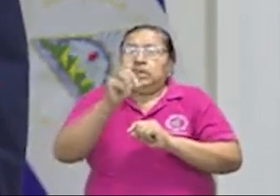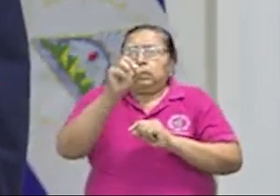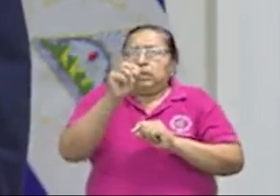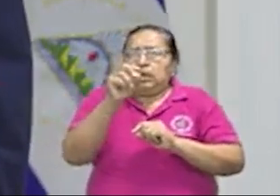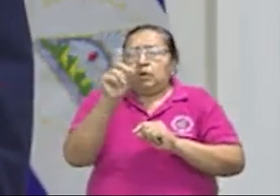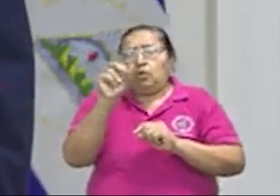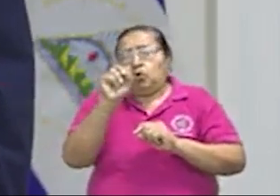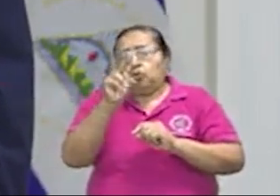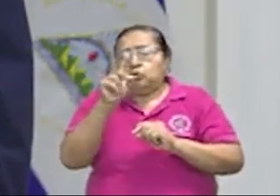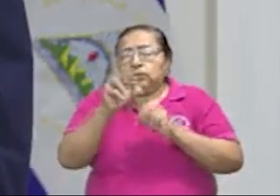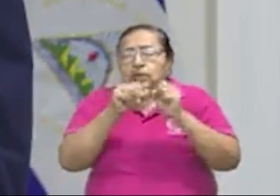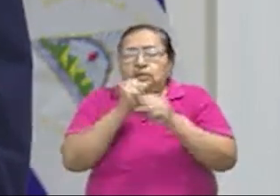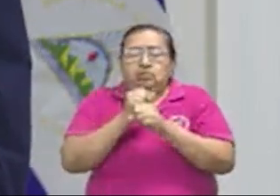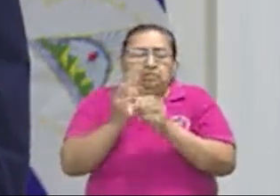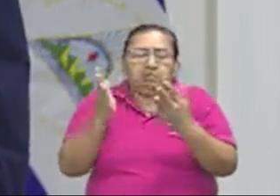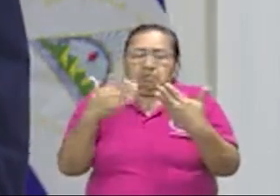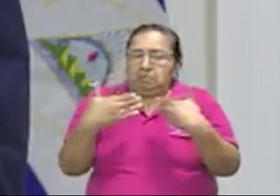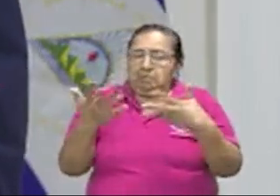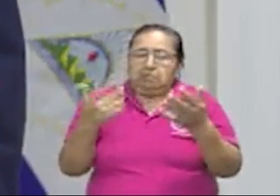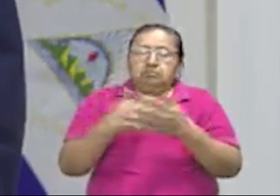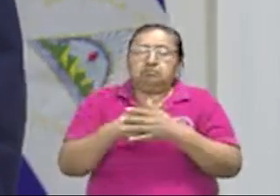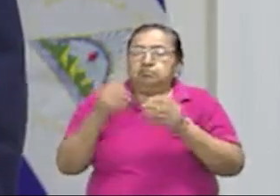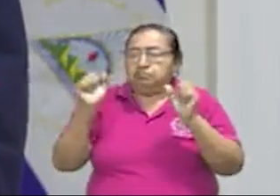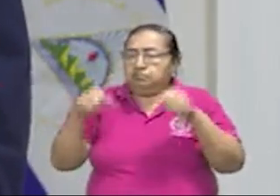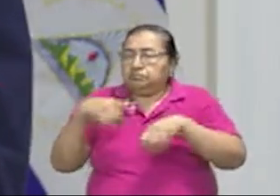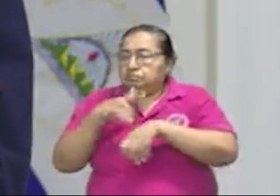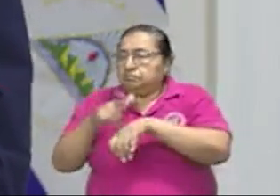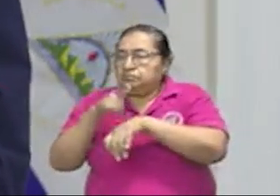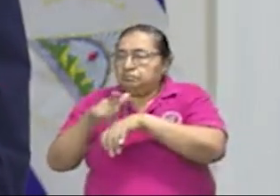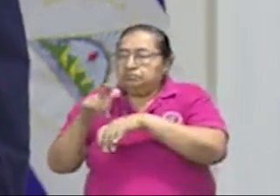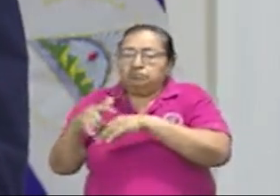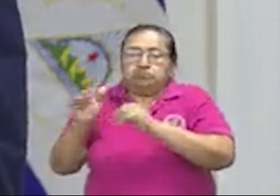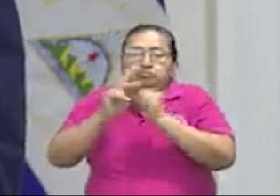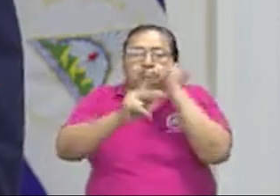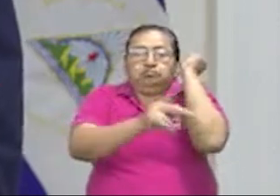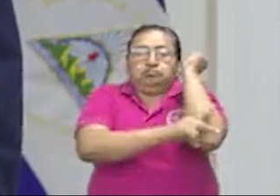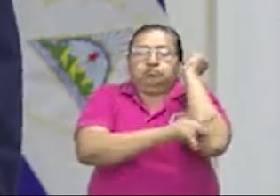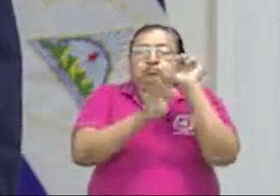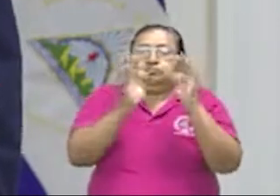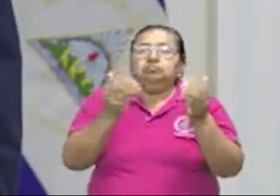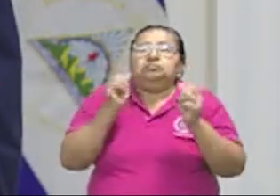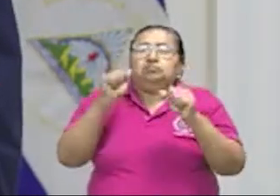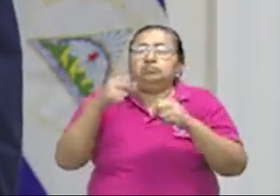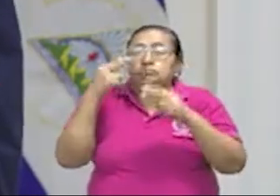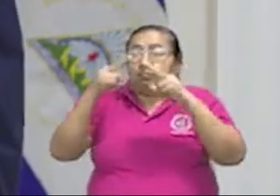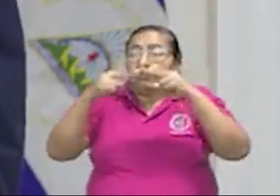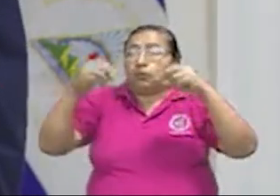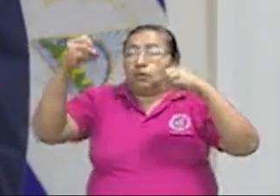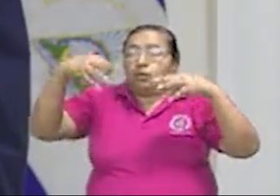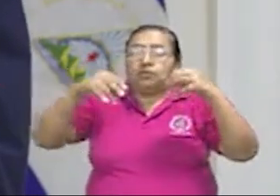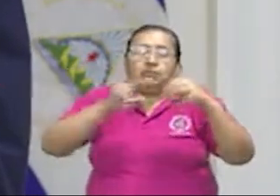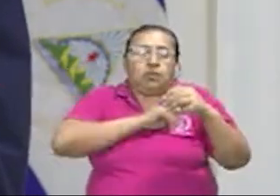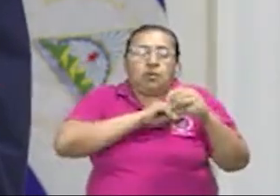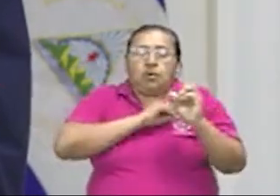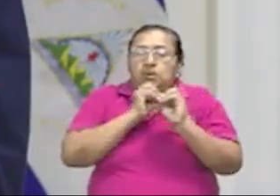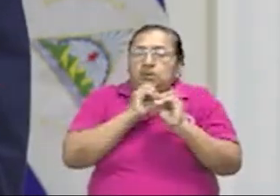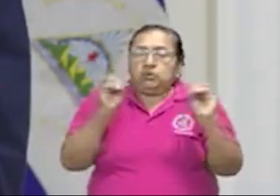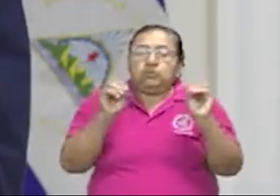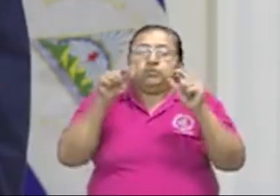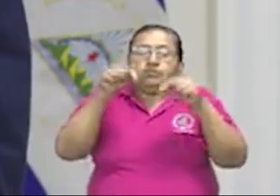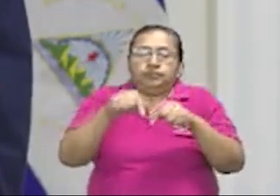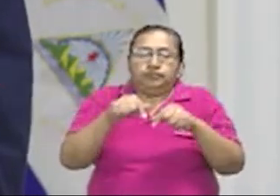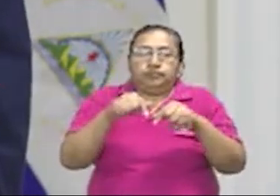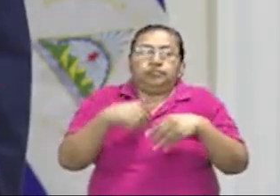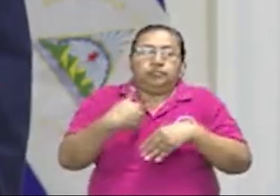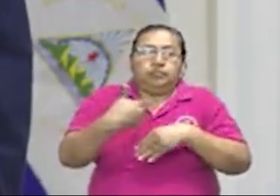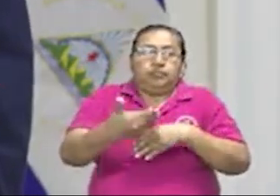12 años no lo ha hecho nadie. Pueden buscar ustedes en cualquier país del mundo que se haya comenzado a electrificar y eso no lo ha hecho nadie.